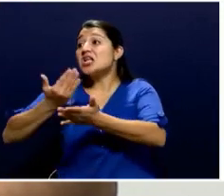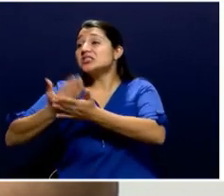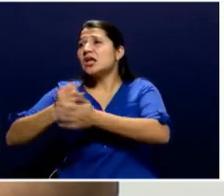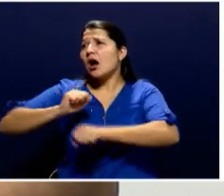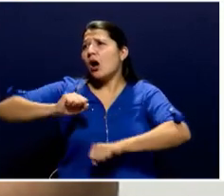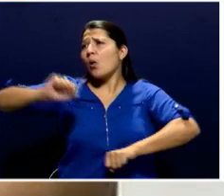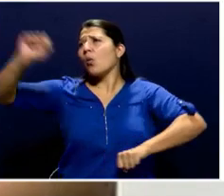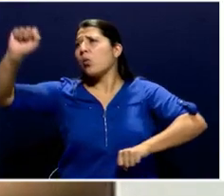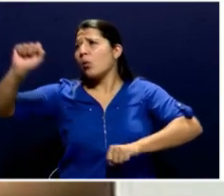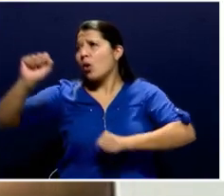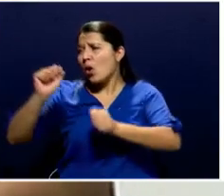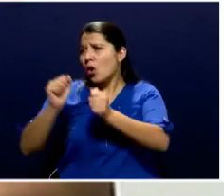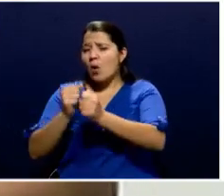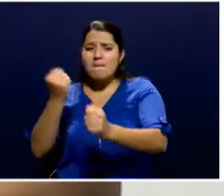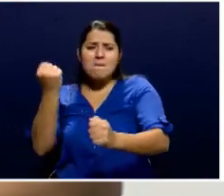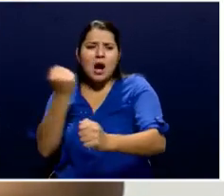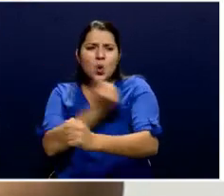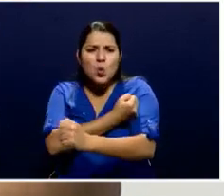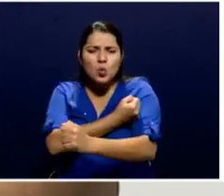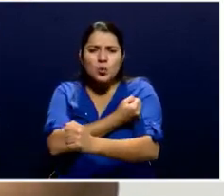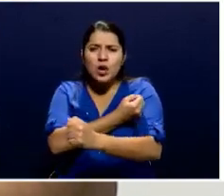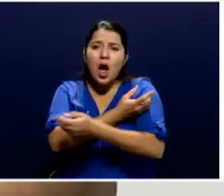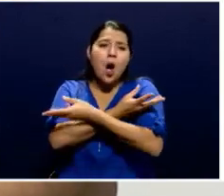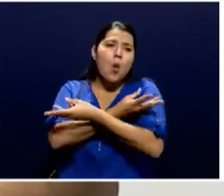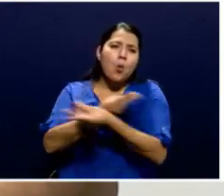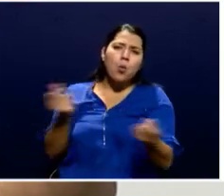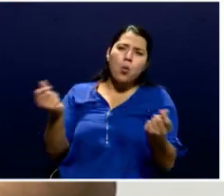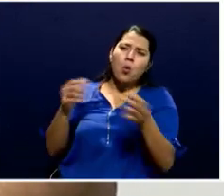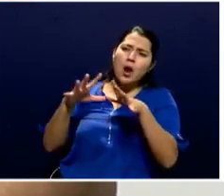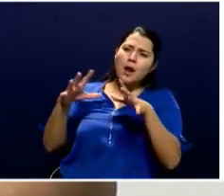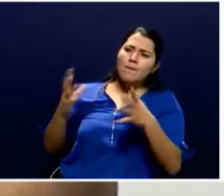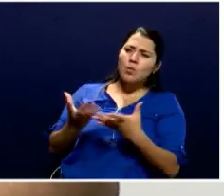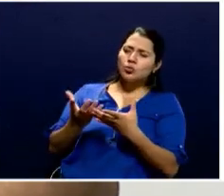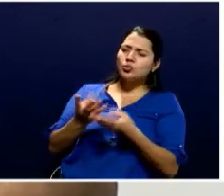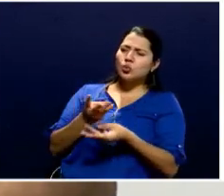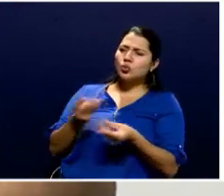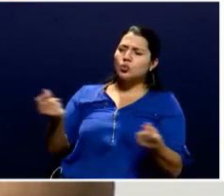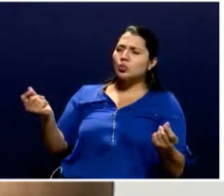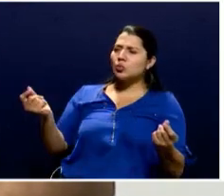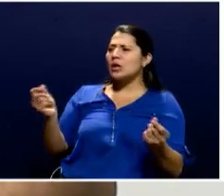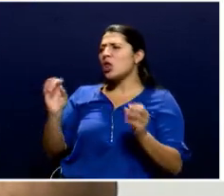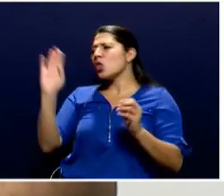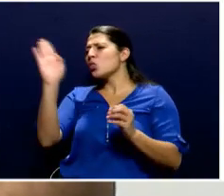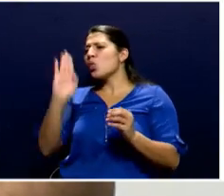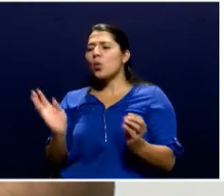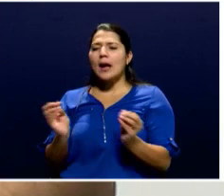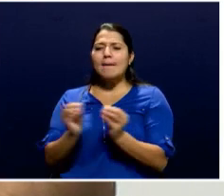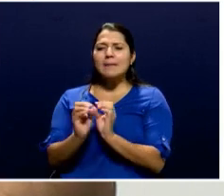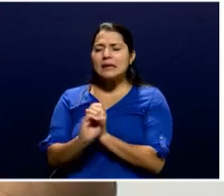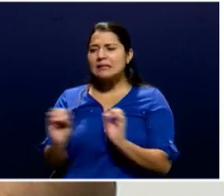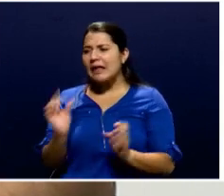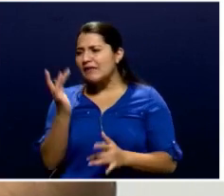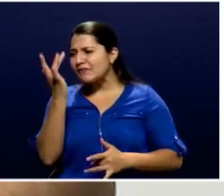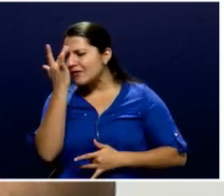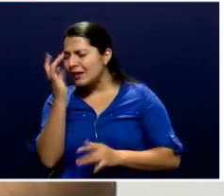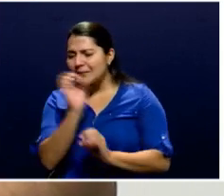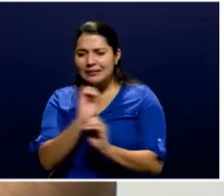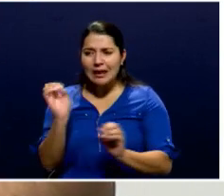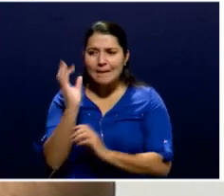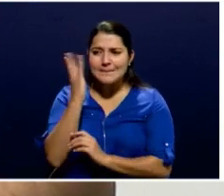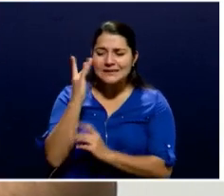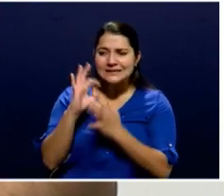la droga y ya de repente se aplicó masivamente y ya nadie más se vuelve a preocupar de la infección.